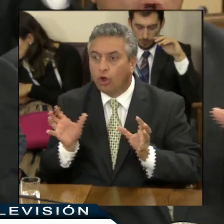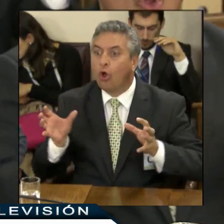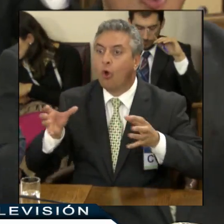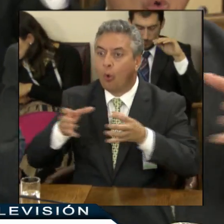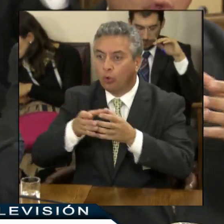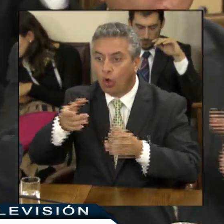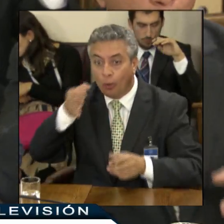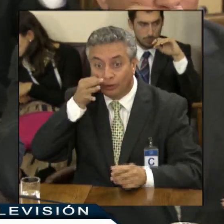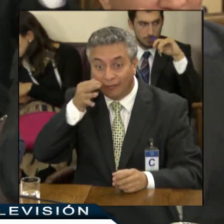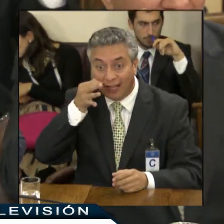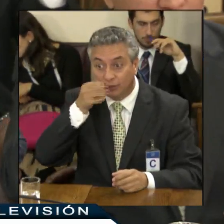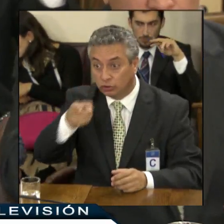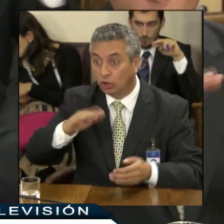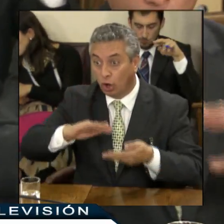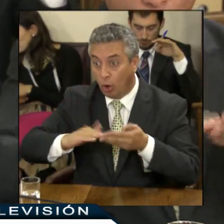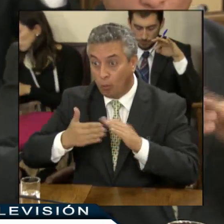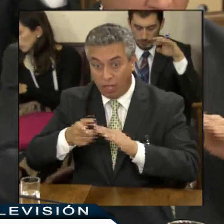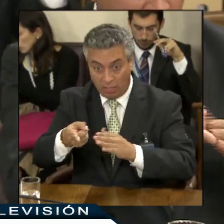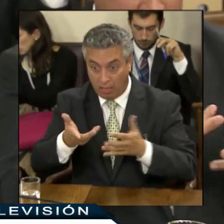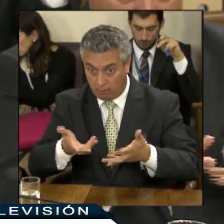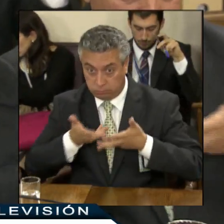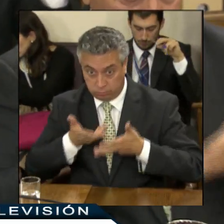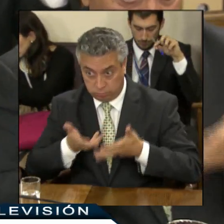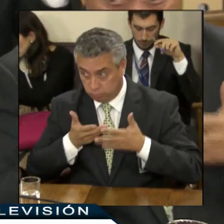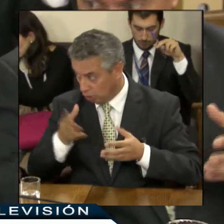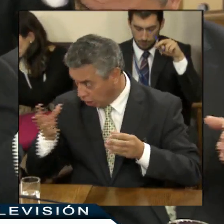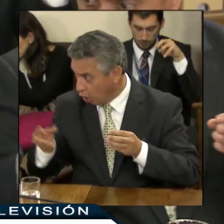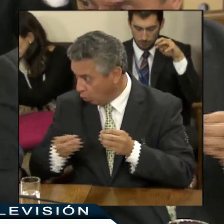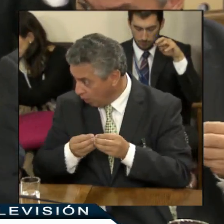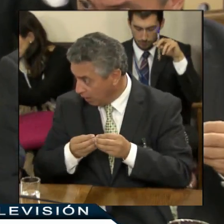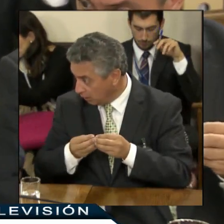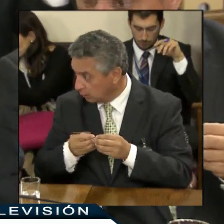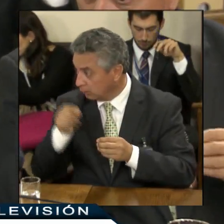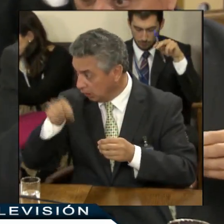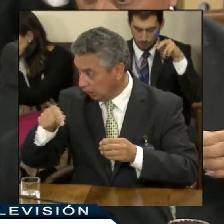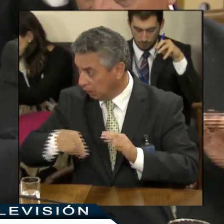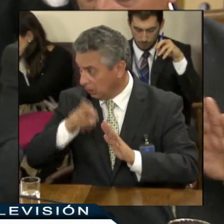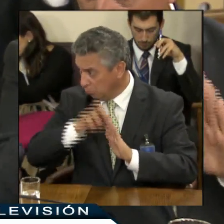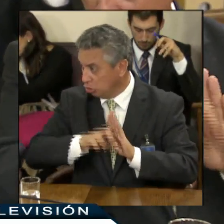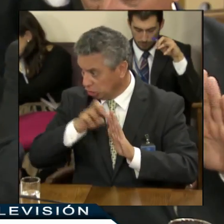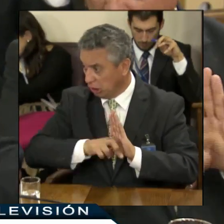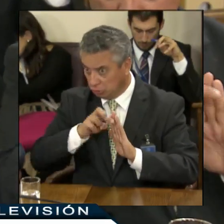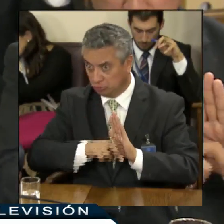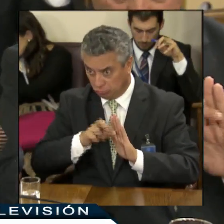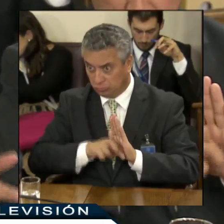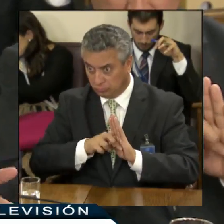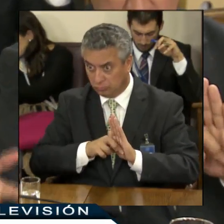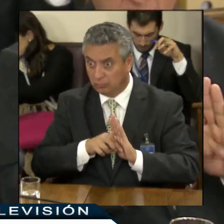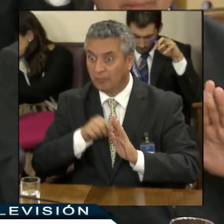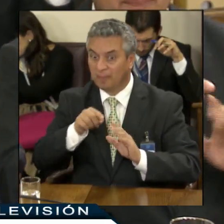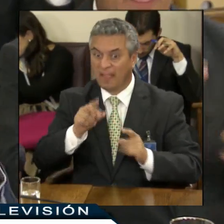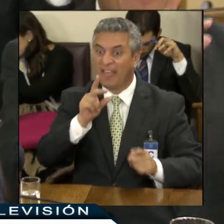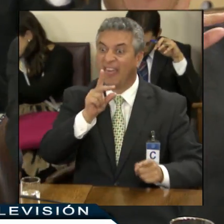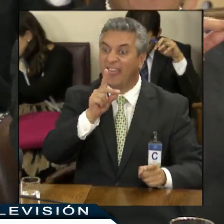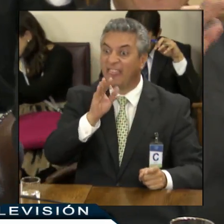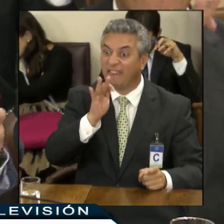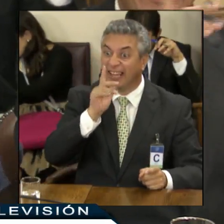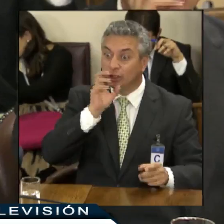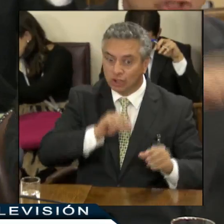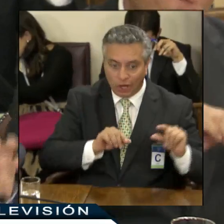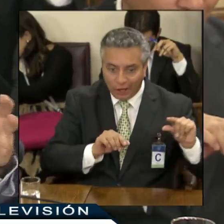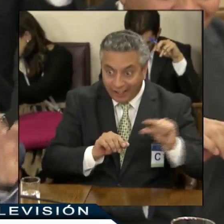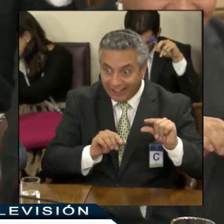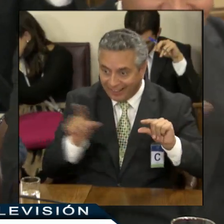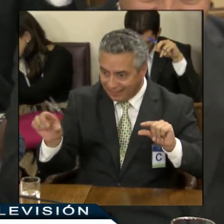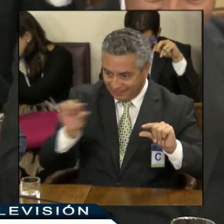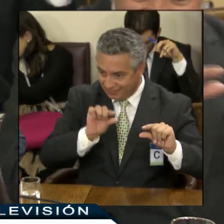observaciones que nos han hecho la comunidad eh sobre este proyecto desde la definiciones quizás